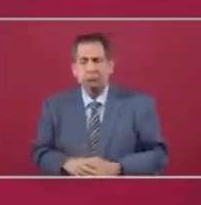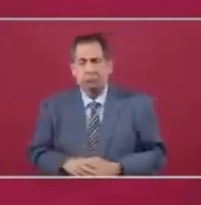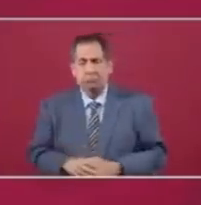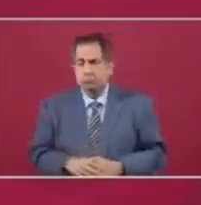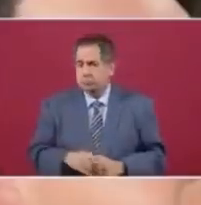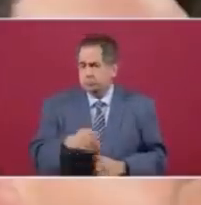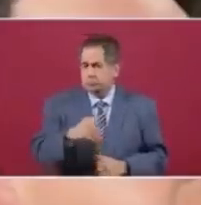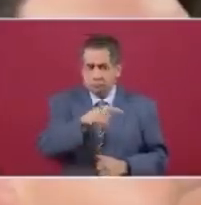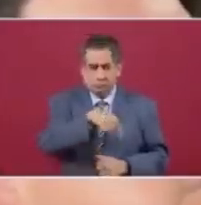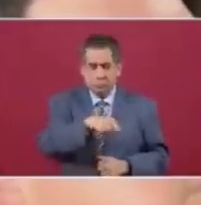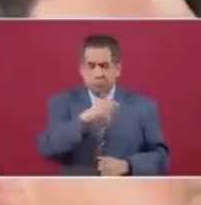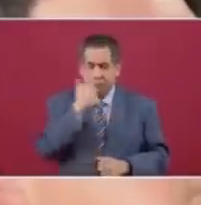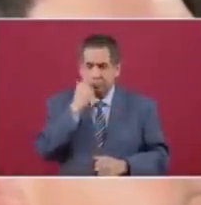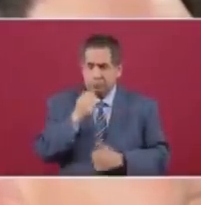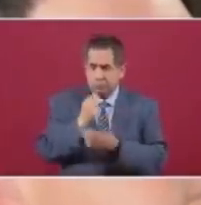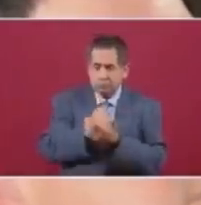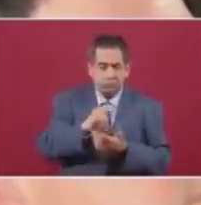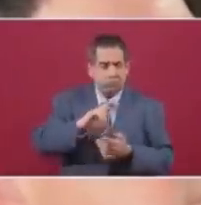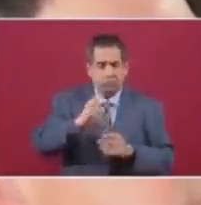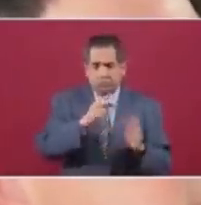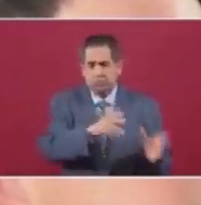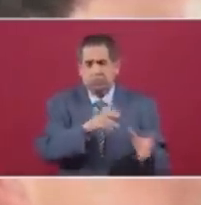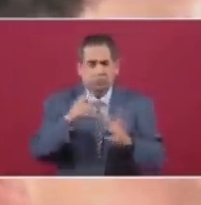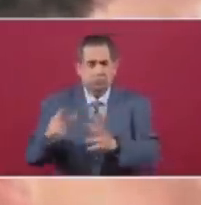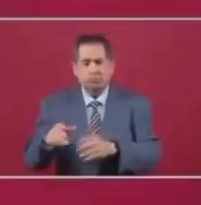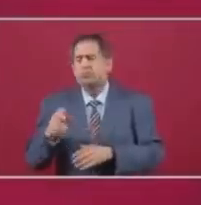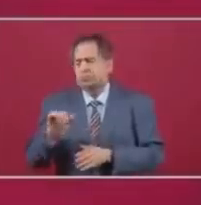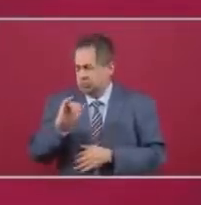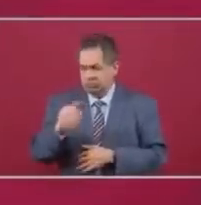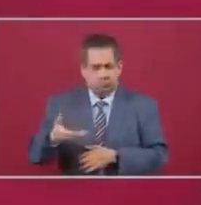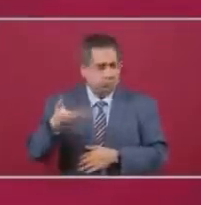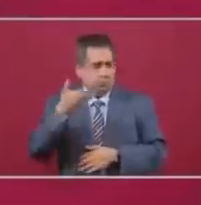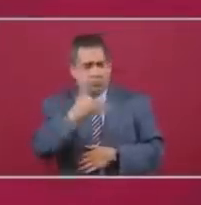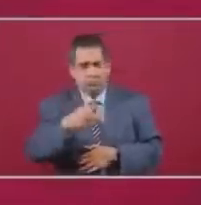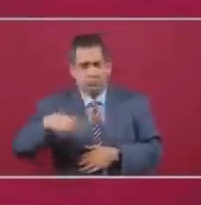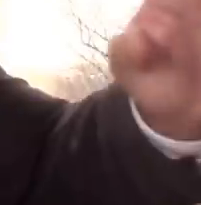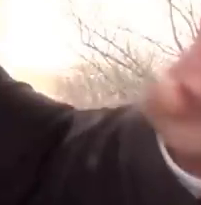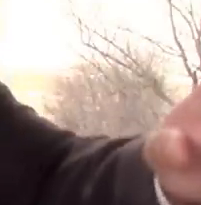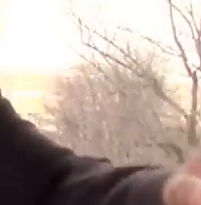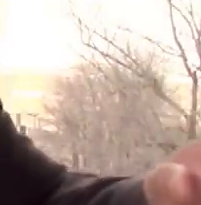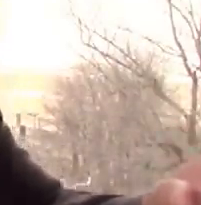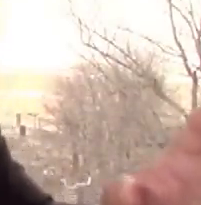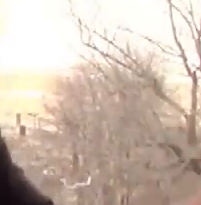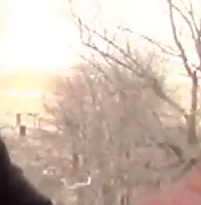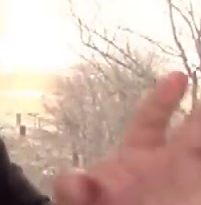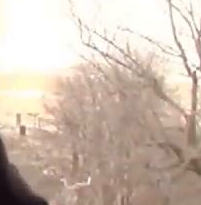le regresen las cámaras y el equipo? Lo que pidió la Cancillería mexicana. A ver, Toño,